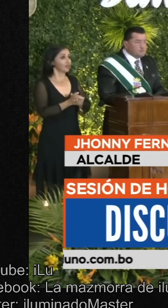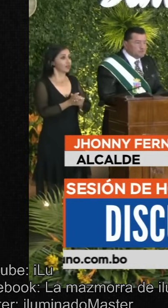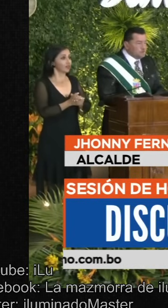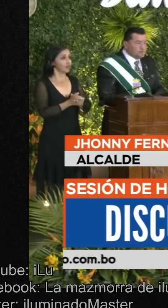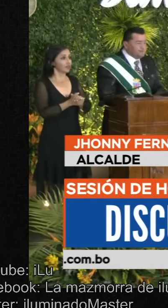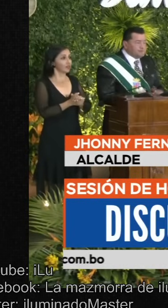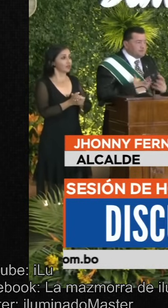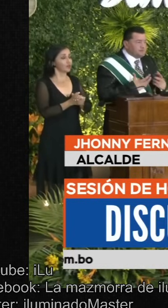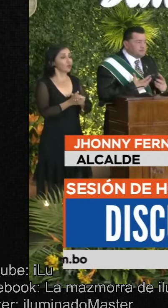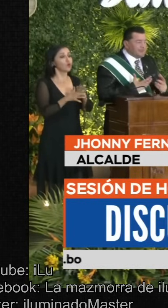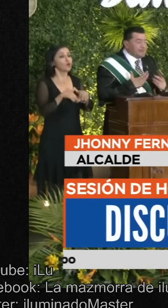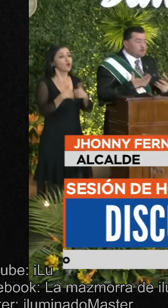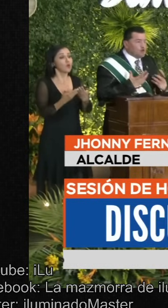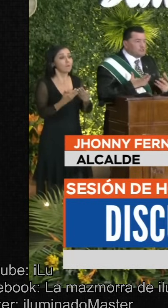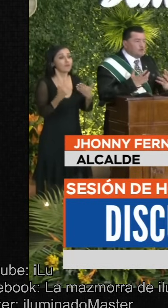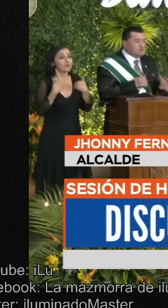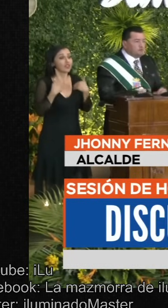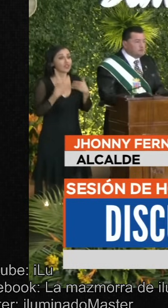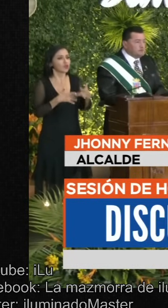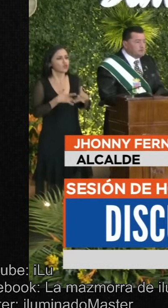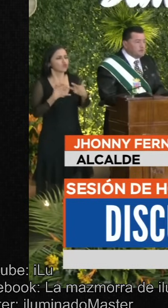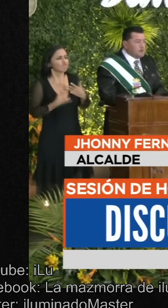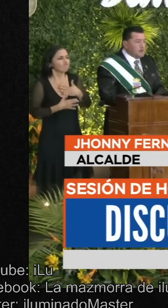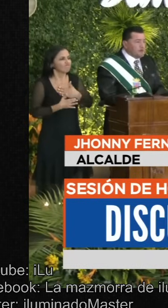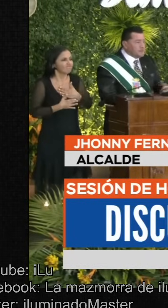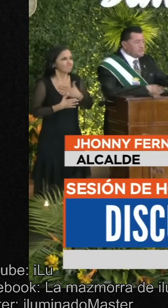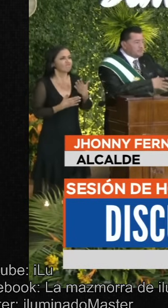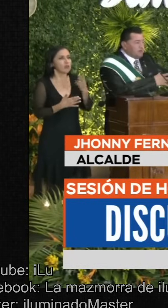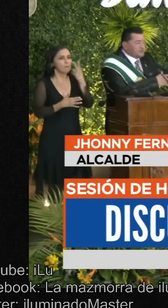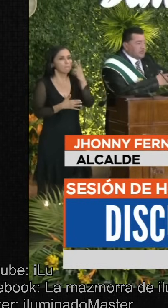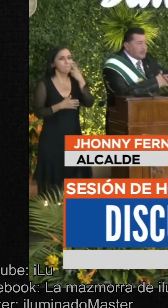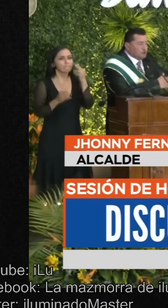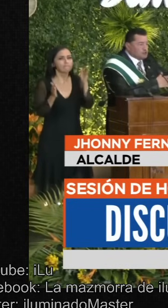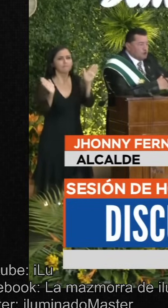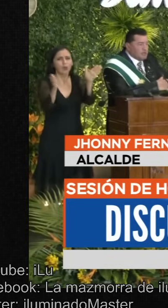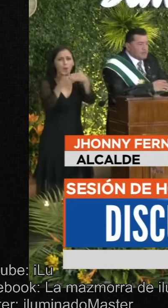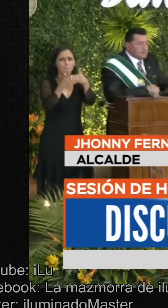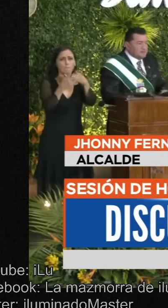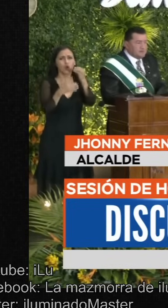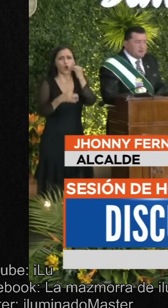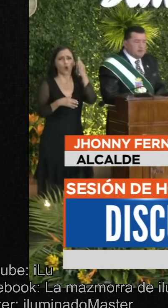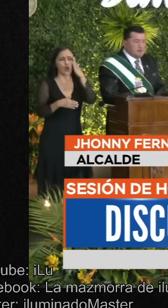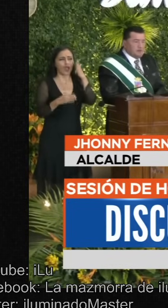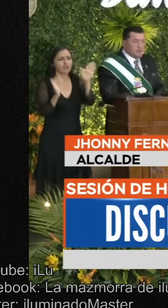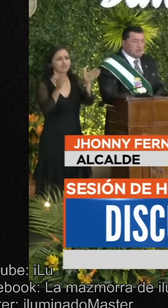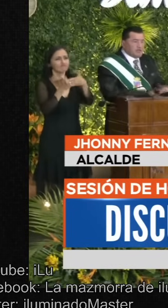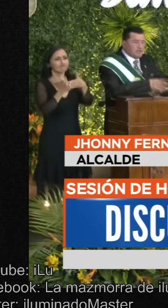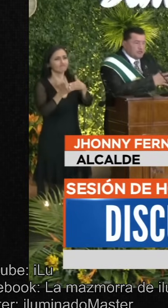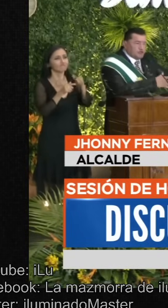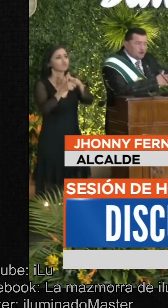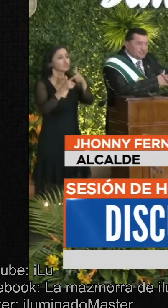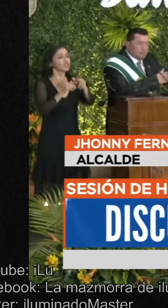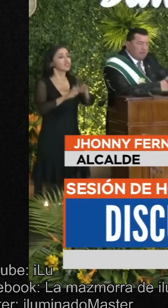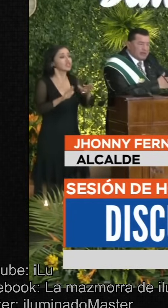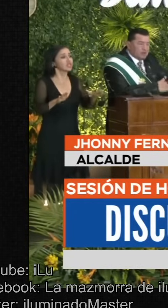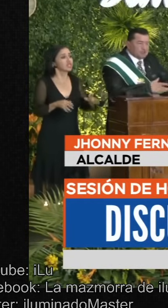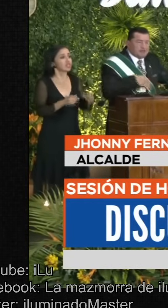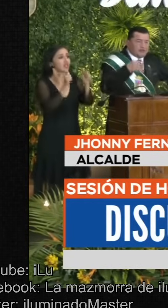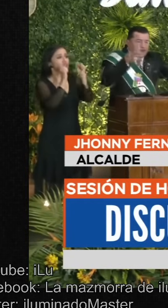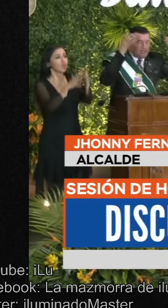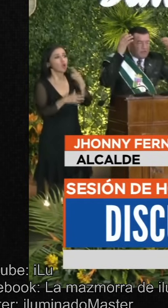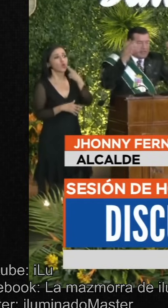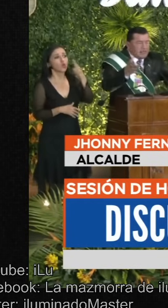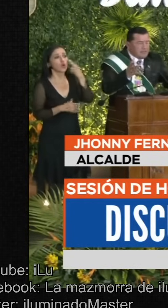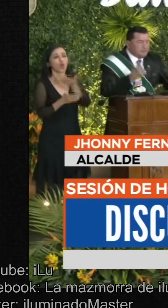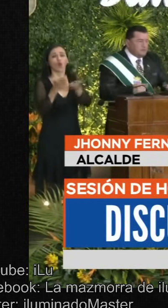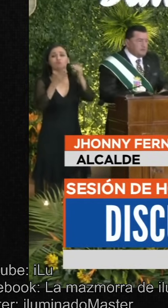no tener corazón el ver que se estaban cerrando esos hogares? El ver que niños desamparados